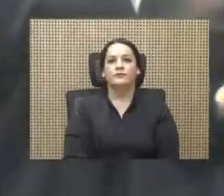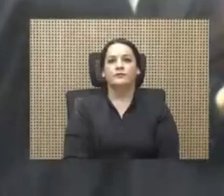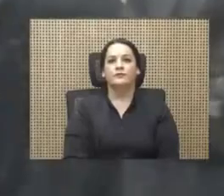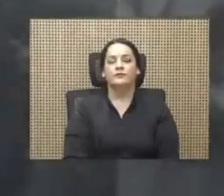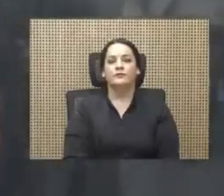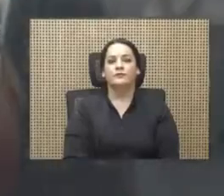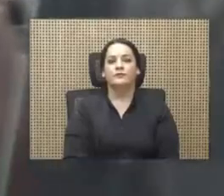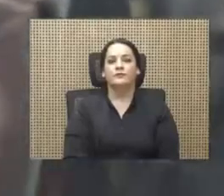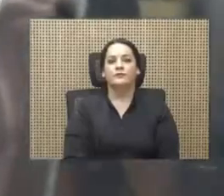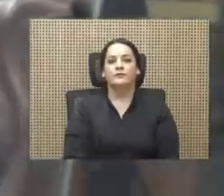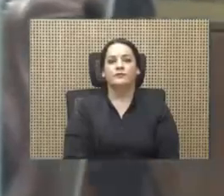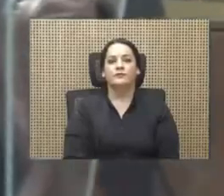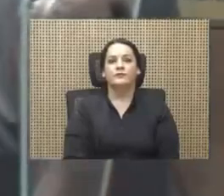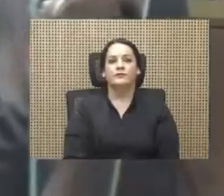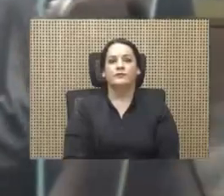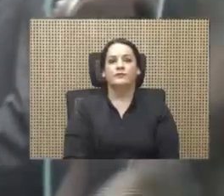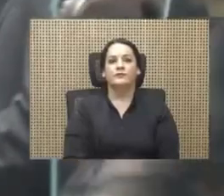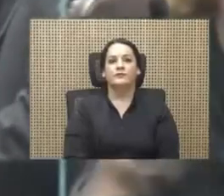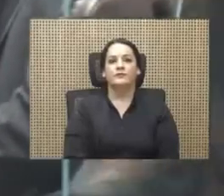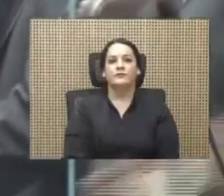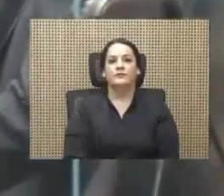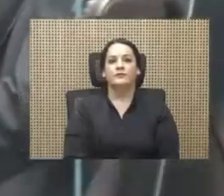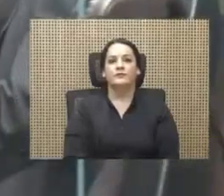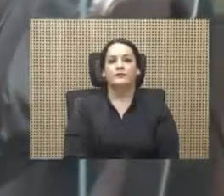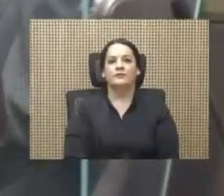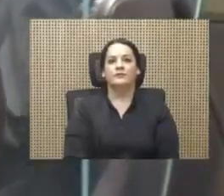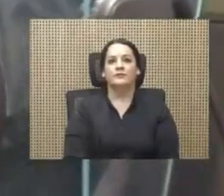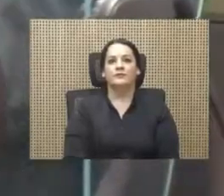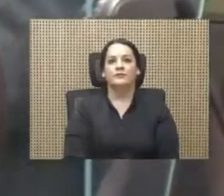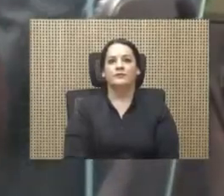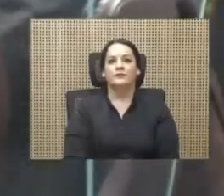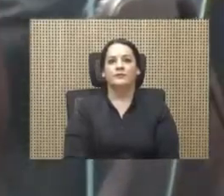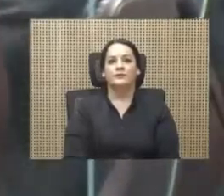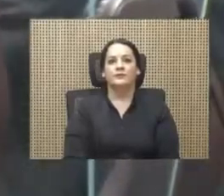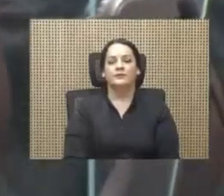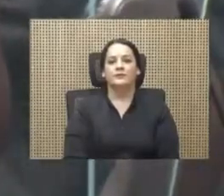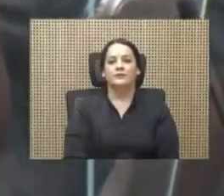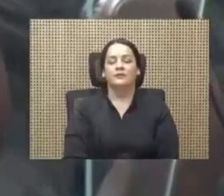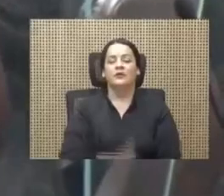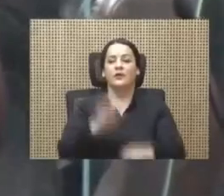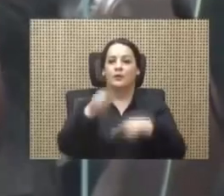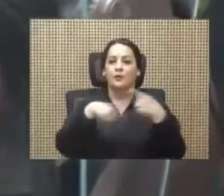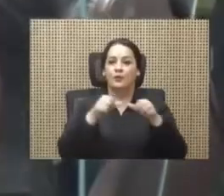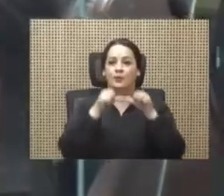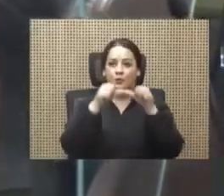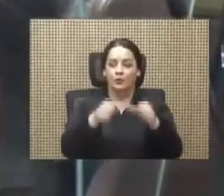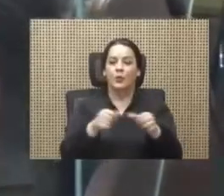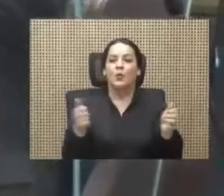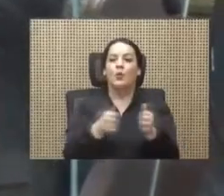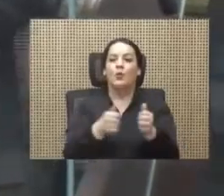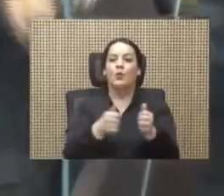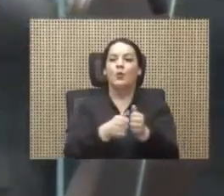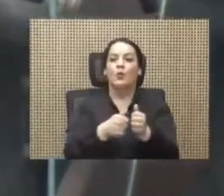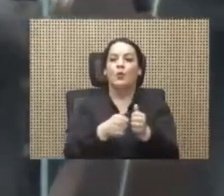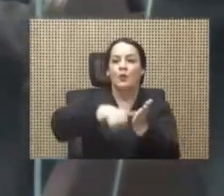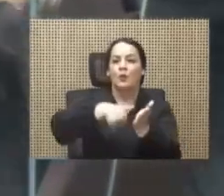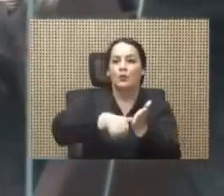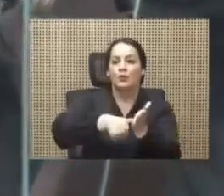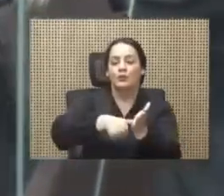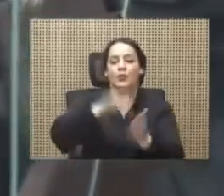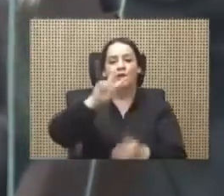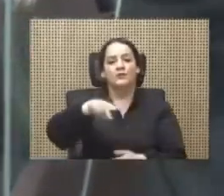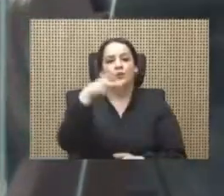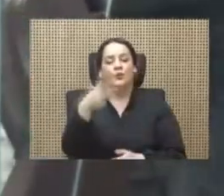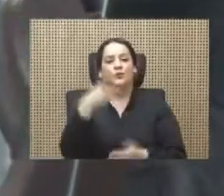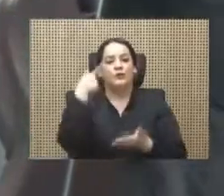República el legislador más joven llega a este puesto después de contar con el apoyo de la mayoría de las diputaciones logró sumar un total de